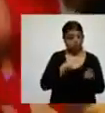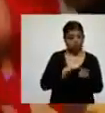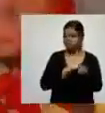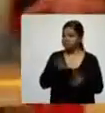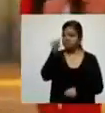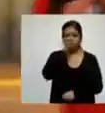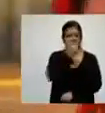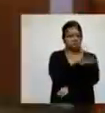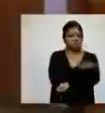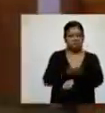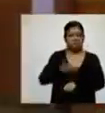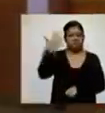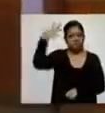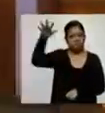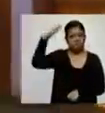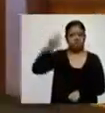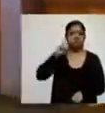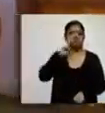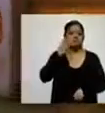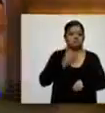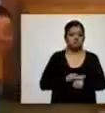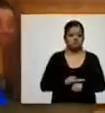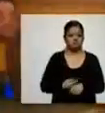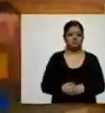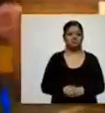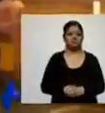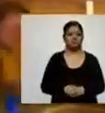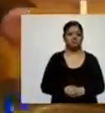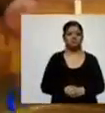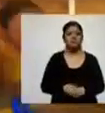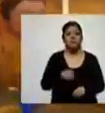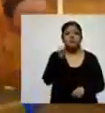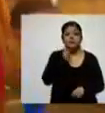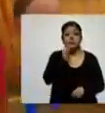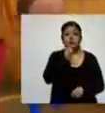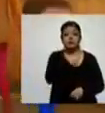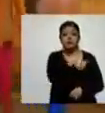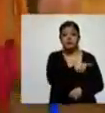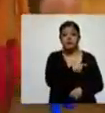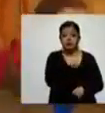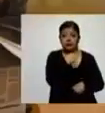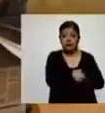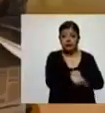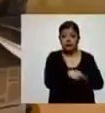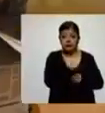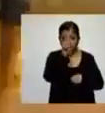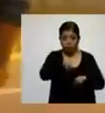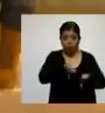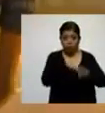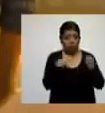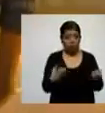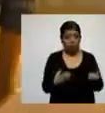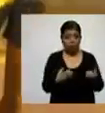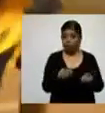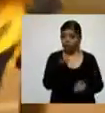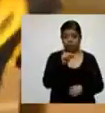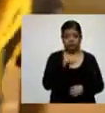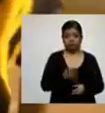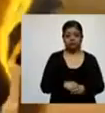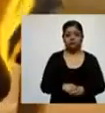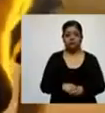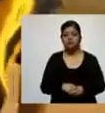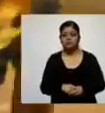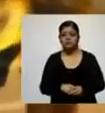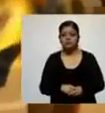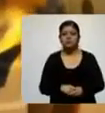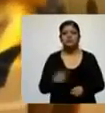los acompañaba un adulto responsable. El peligro que corremos nosotros no es un cuento. ¿Pero qué